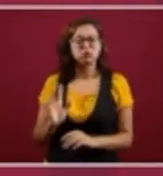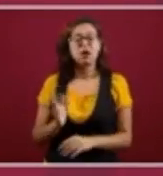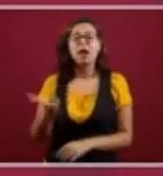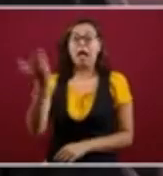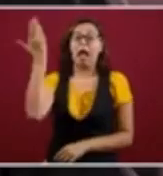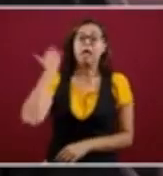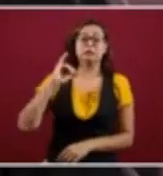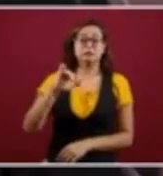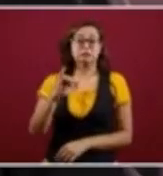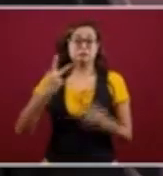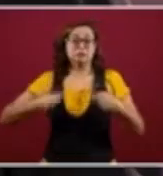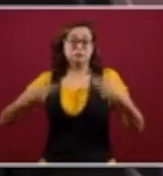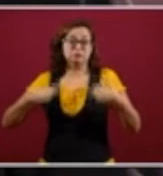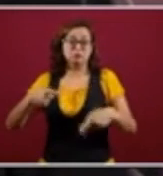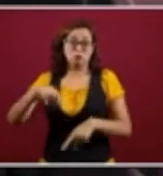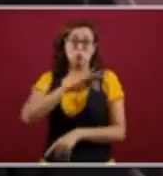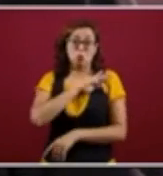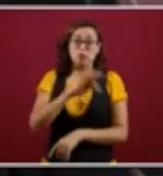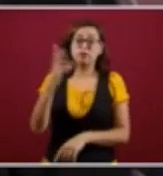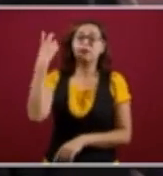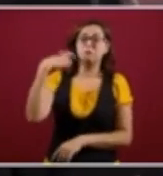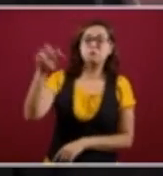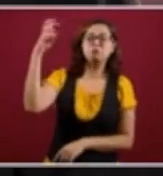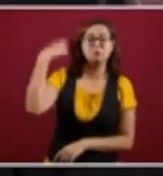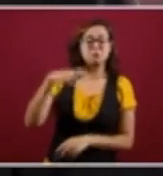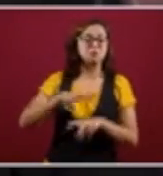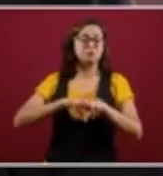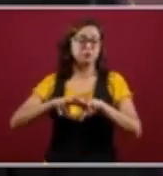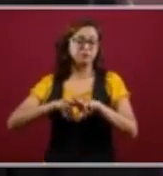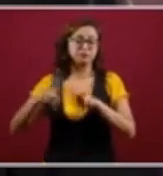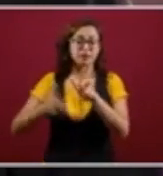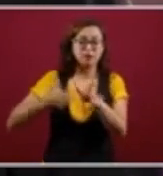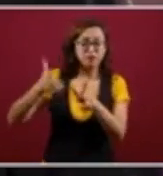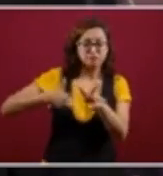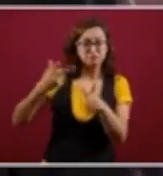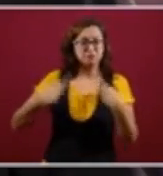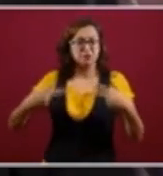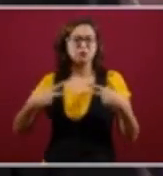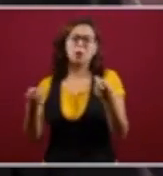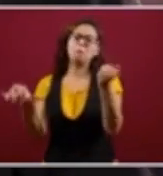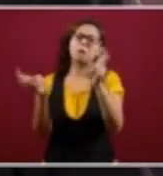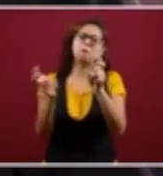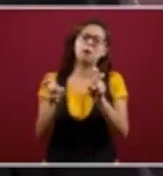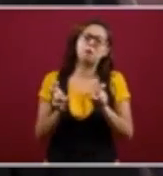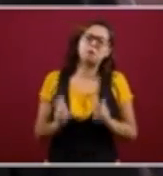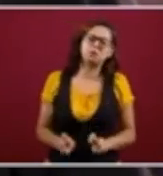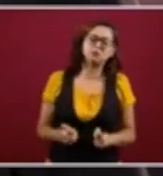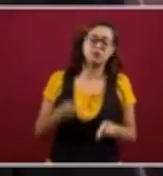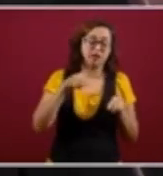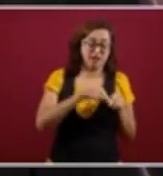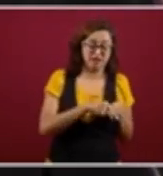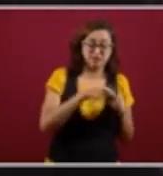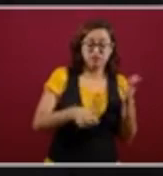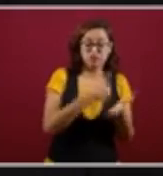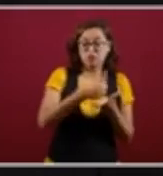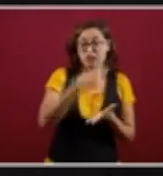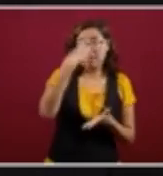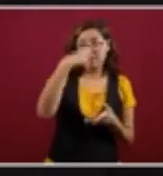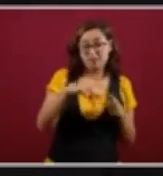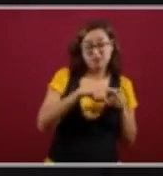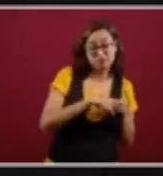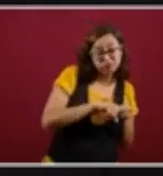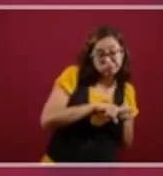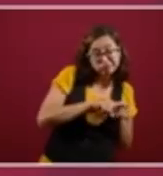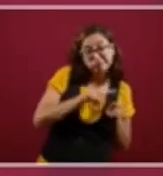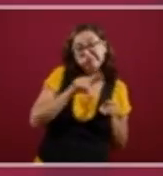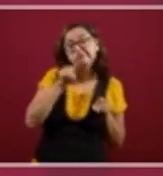los ferrocarriles, había el tren de pasajeros de la Ciudad de México